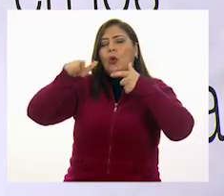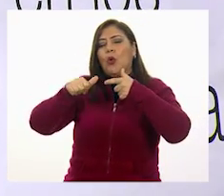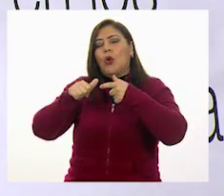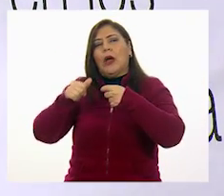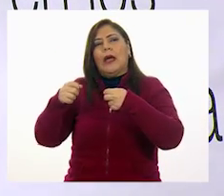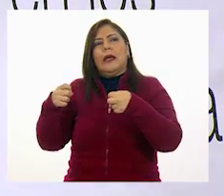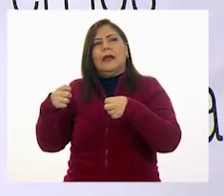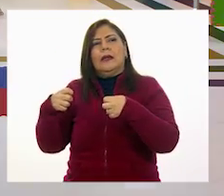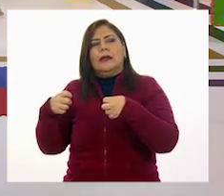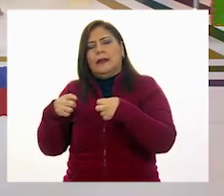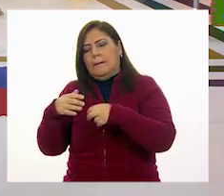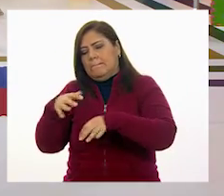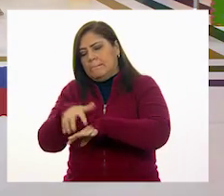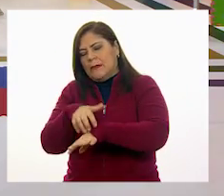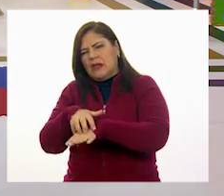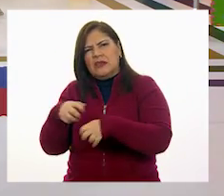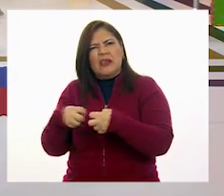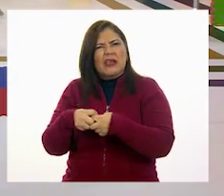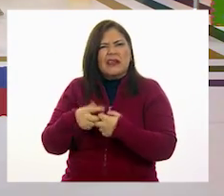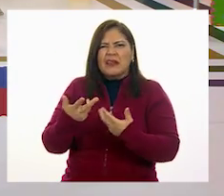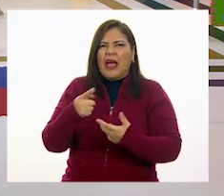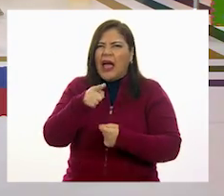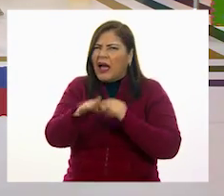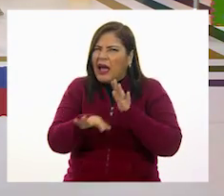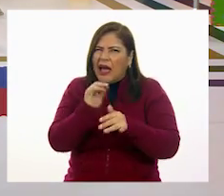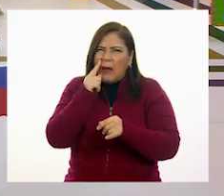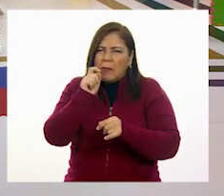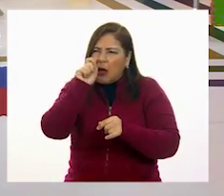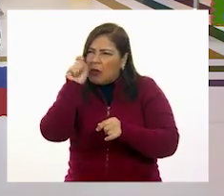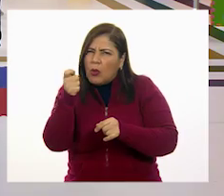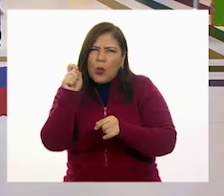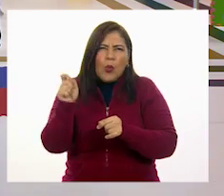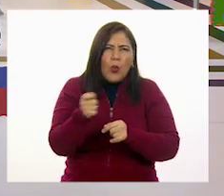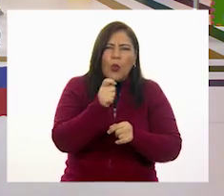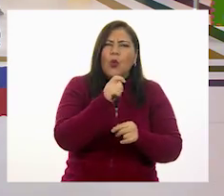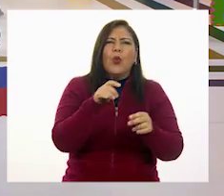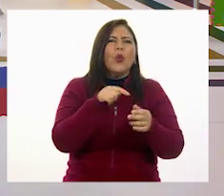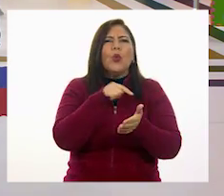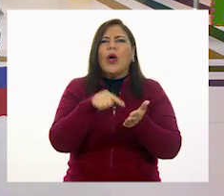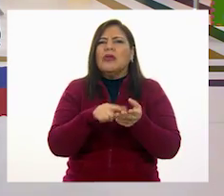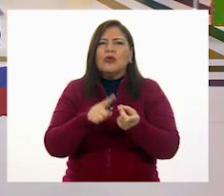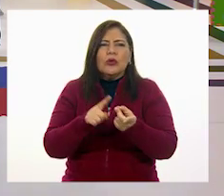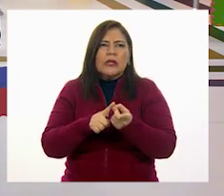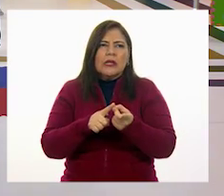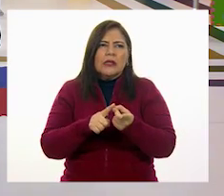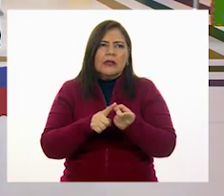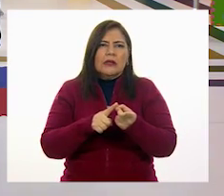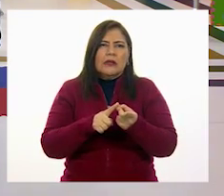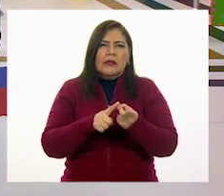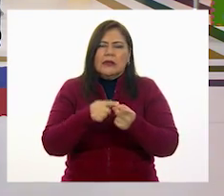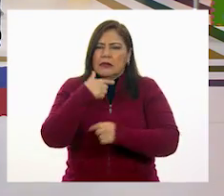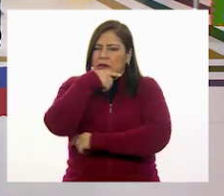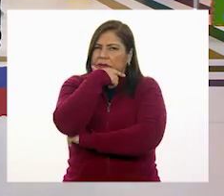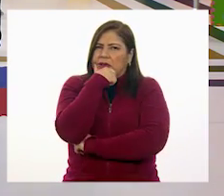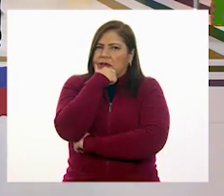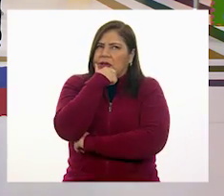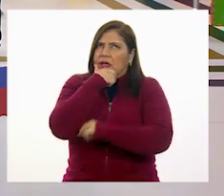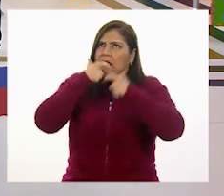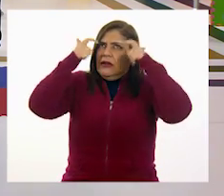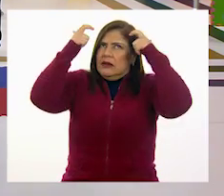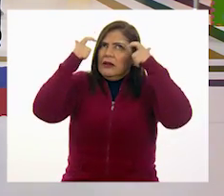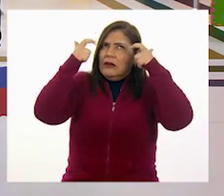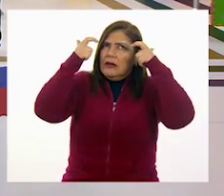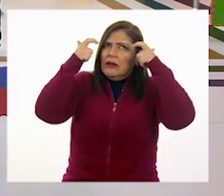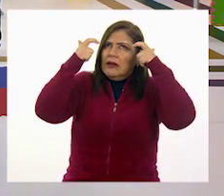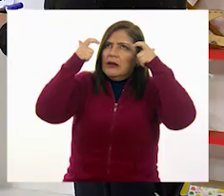en la... Ay, ay, ay, ¿y ustedes ya encontraron dónde podríamos poner otra coma? No sé, a ver, sobre la cabeza llevaba